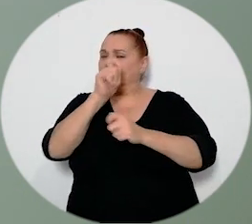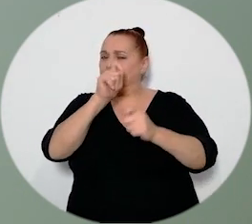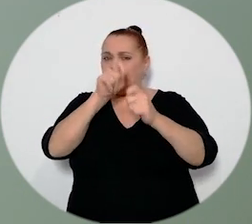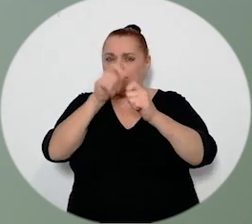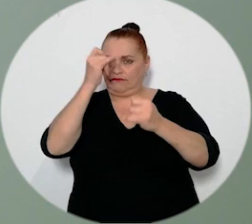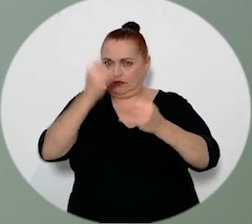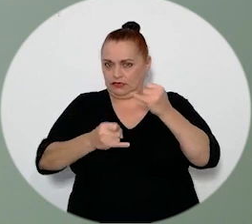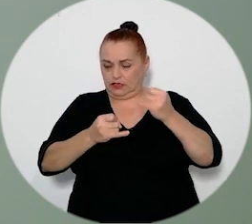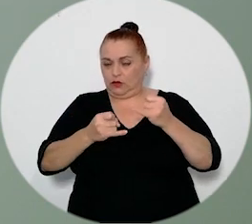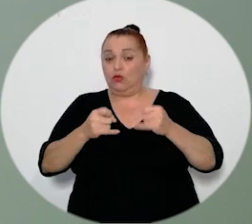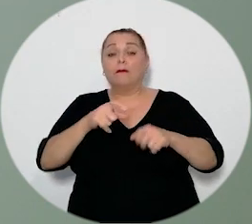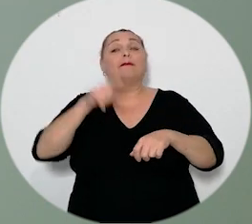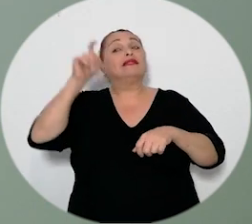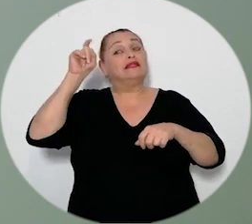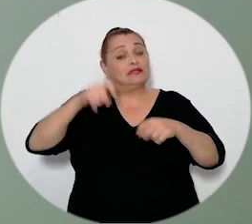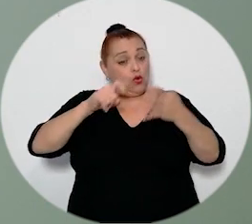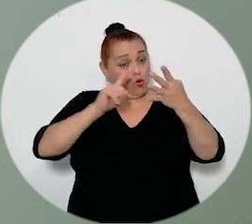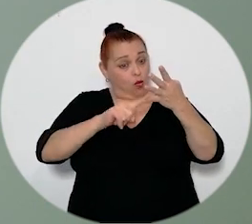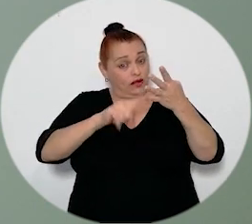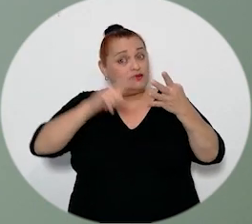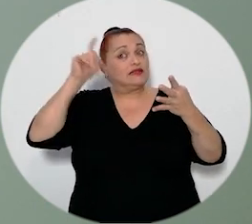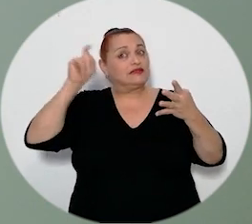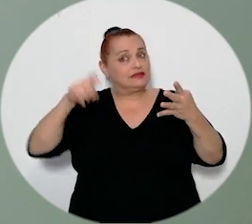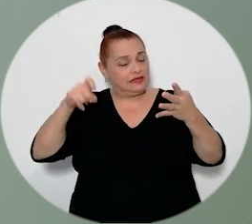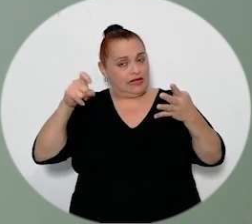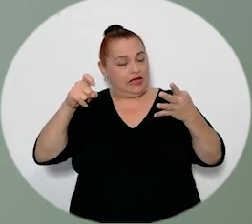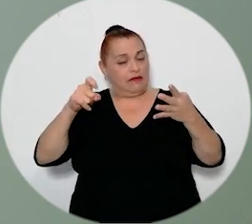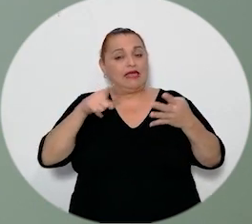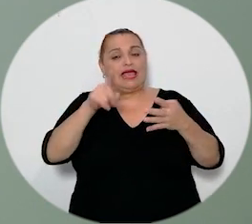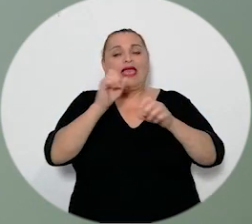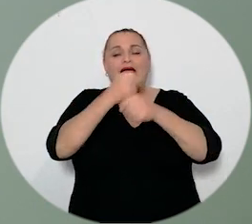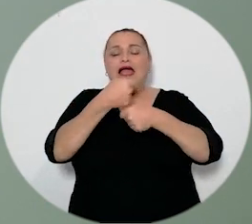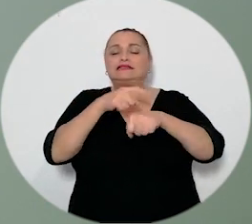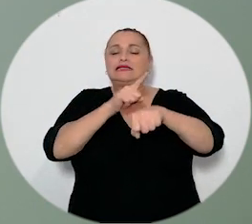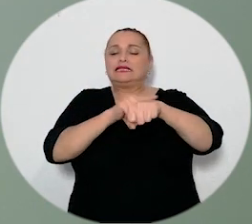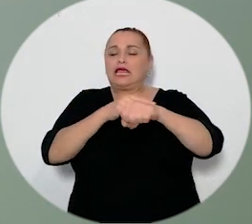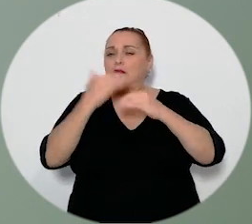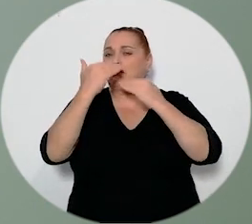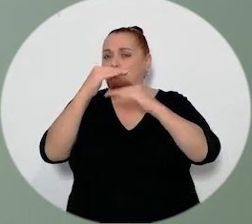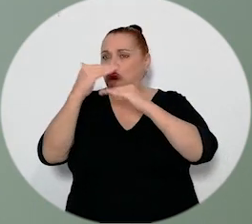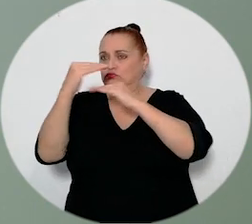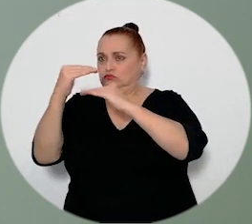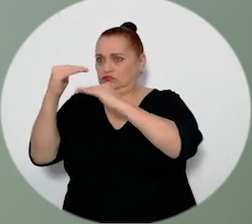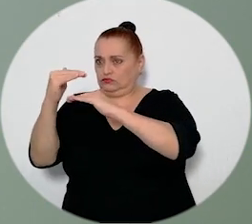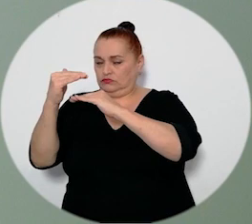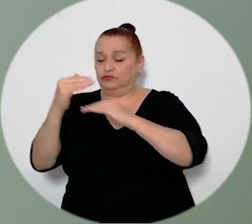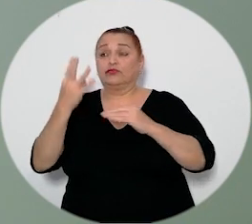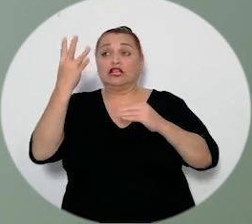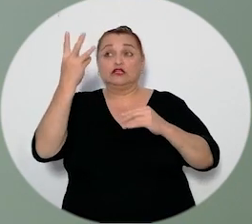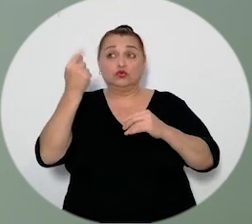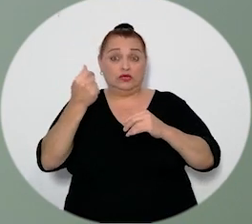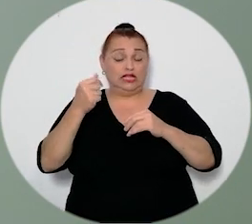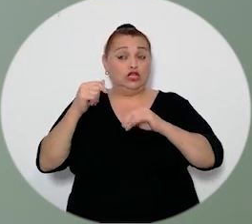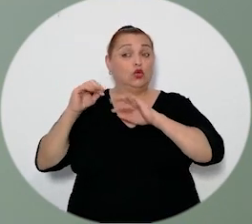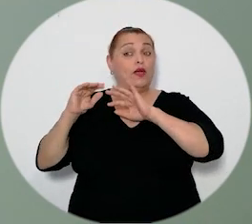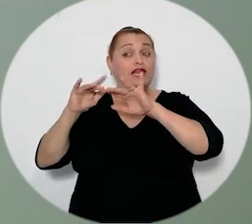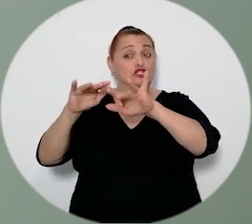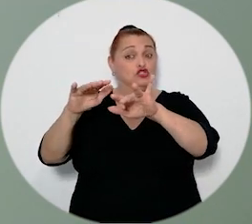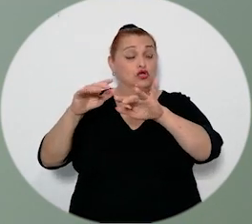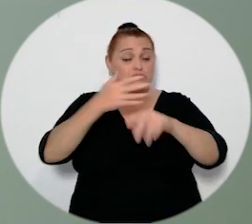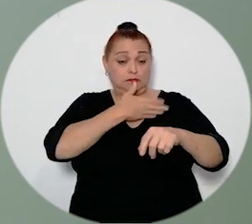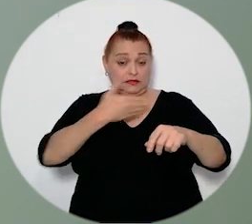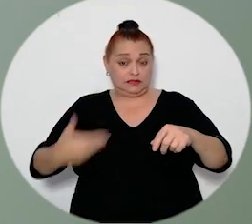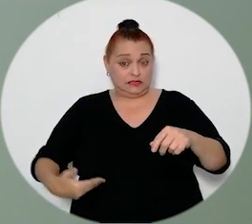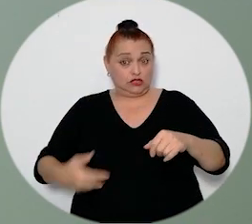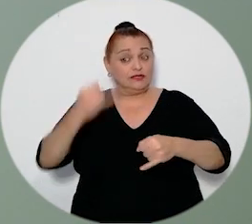La cuarta es que es preciso que esta actividad escrutadora se lleve a cabo dentro de ciertos plazos. Así, el escrutinio de las elecciones presidenciales